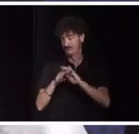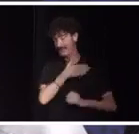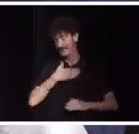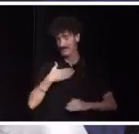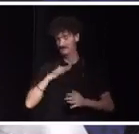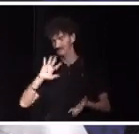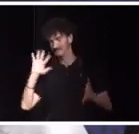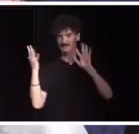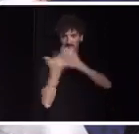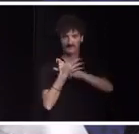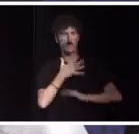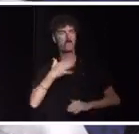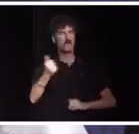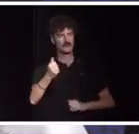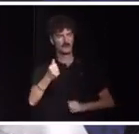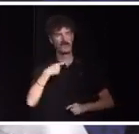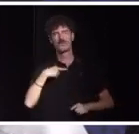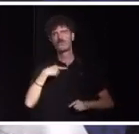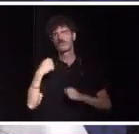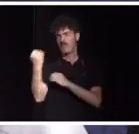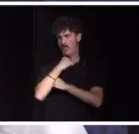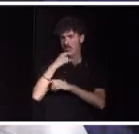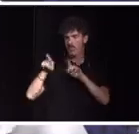valientes por muy duros que vengan los ataques.